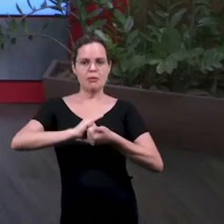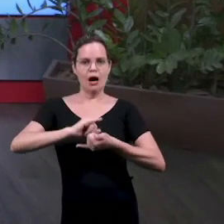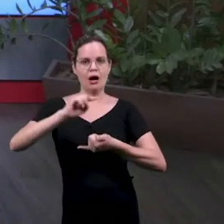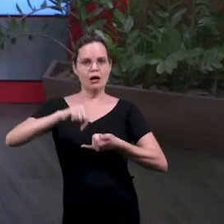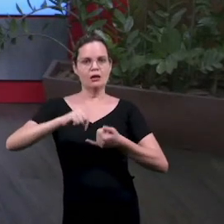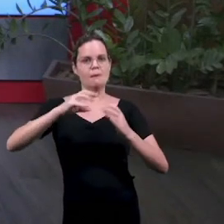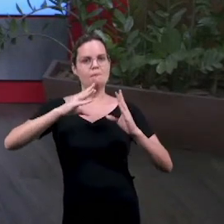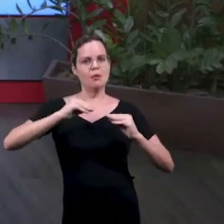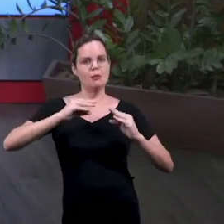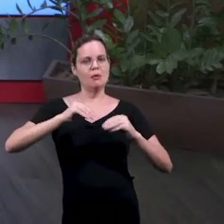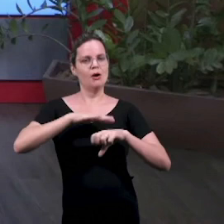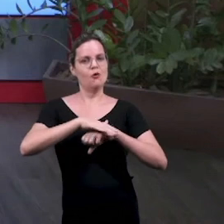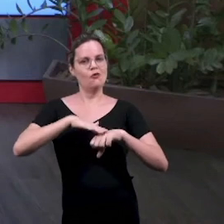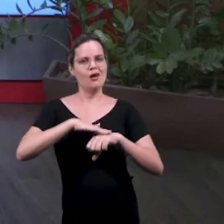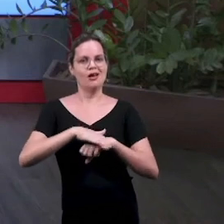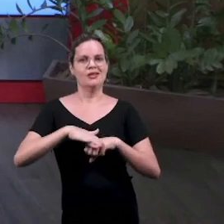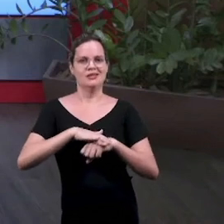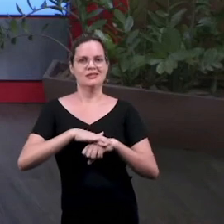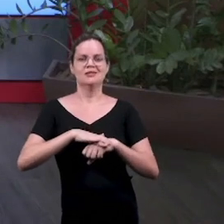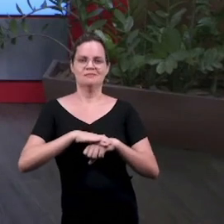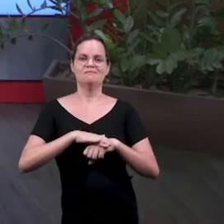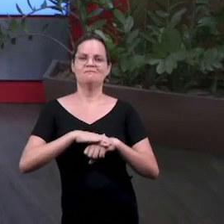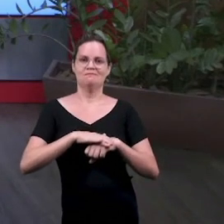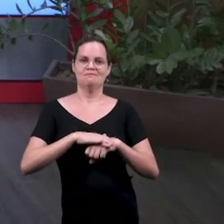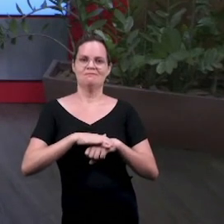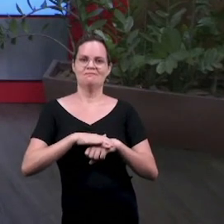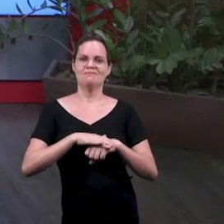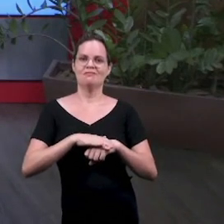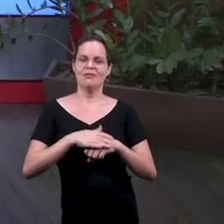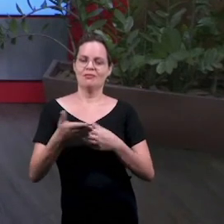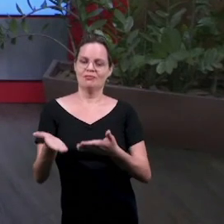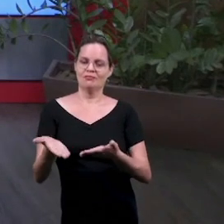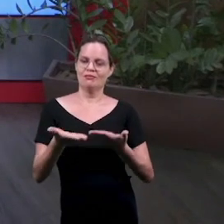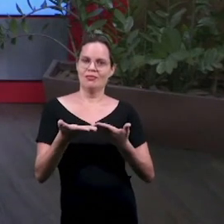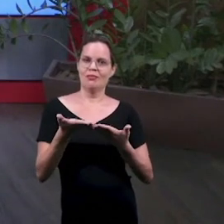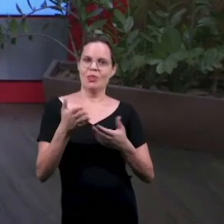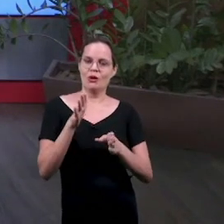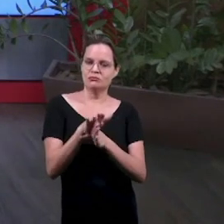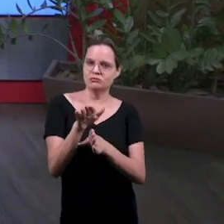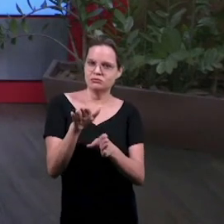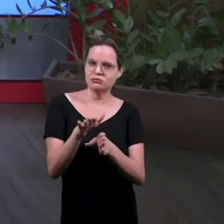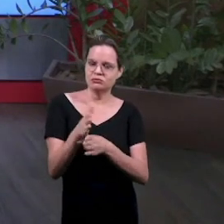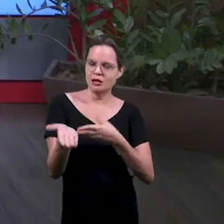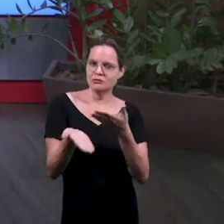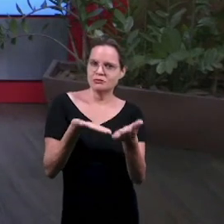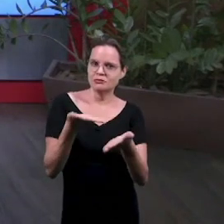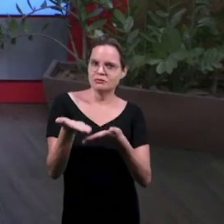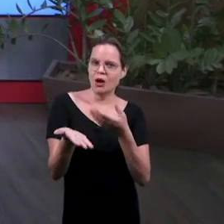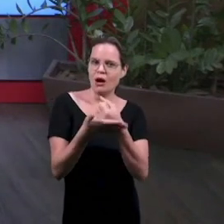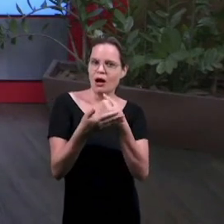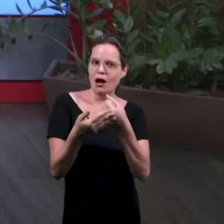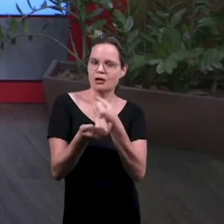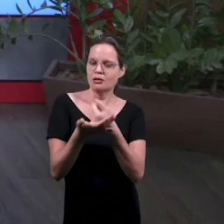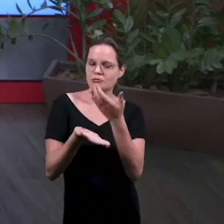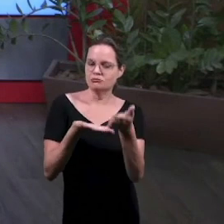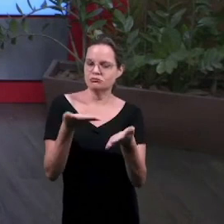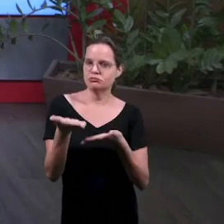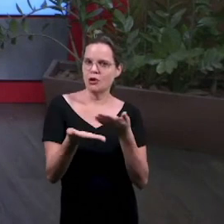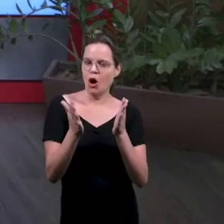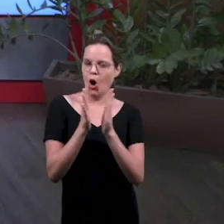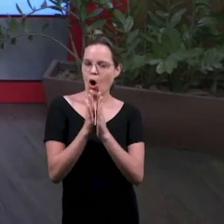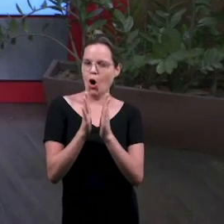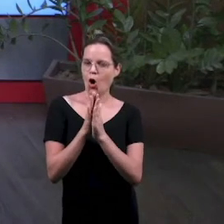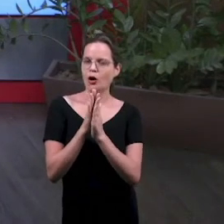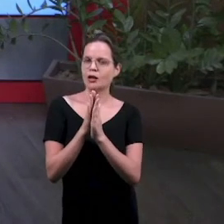necesita puede hacer la llamada. Y las personas, nuestro personal atiende, recibe,